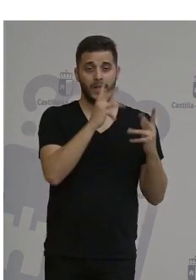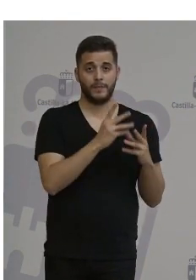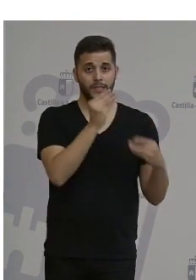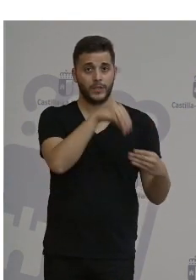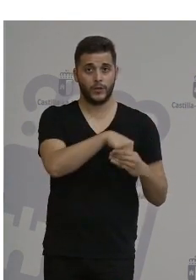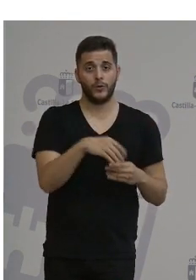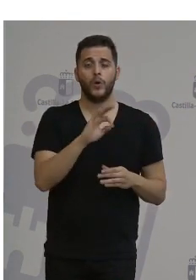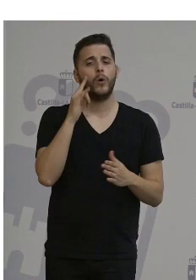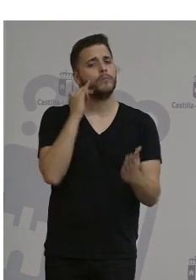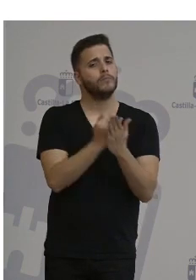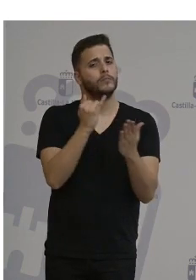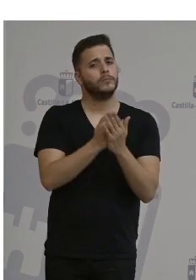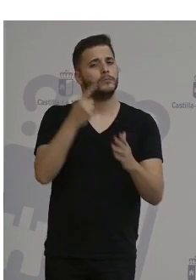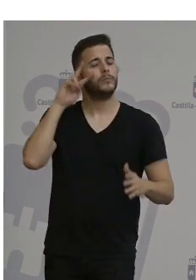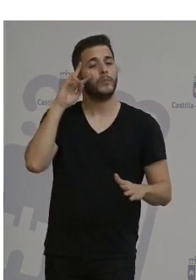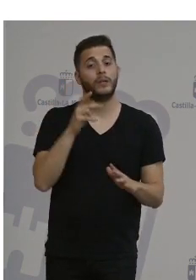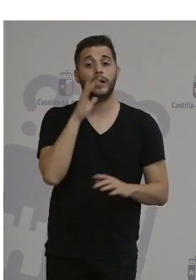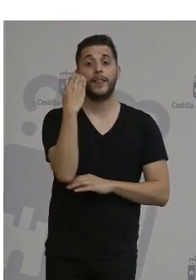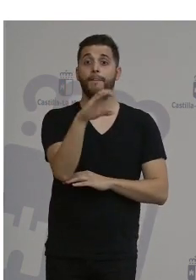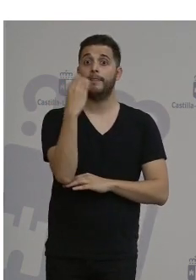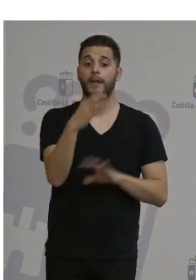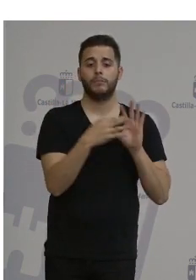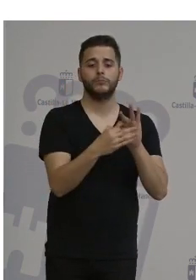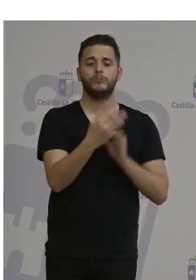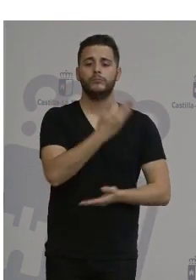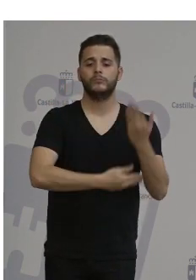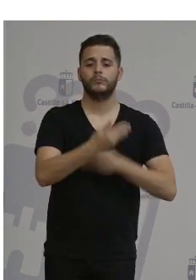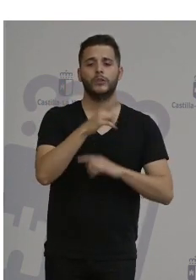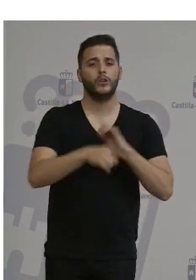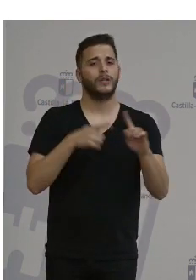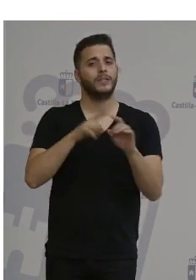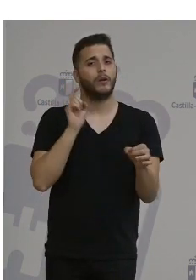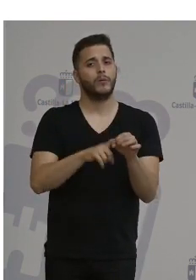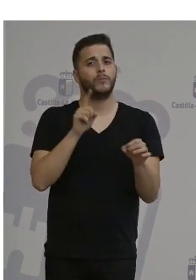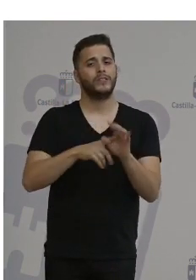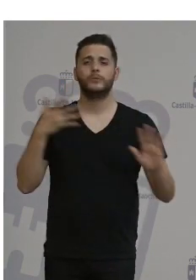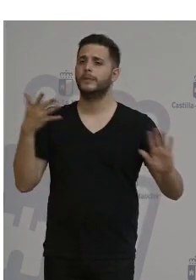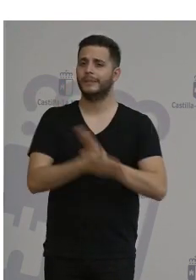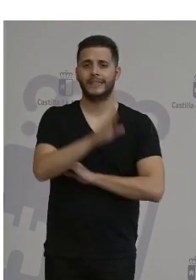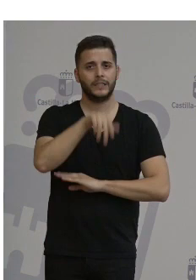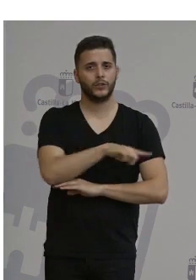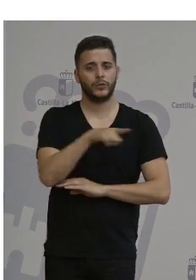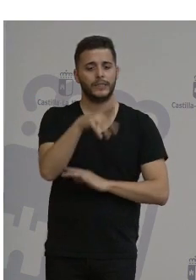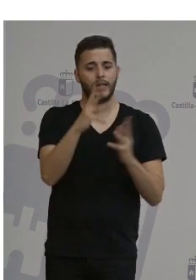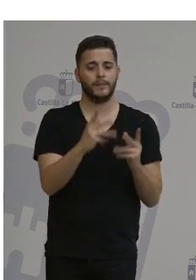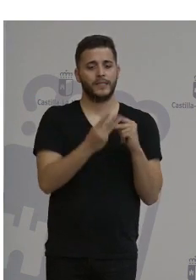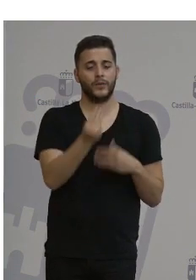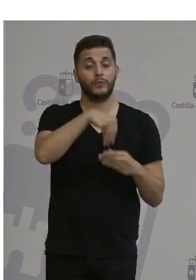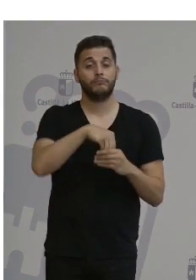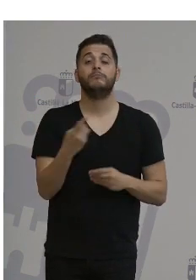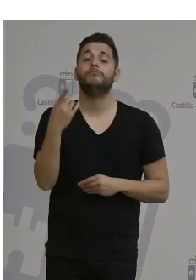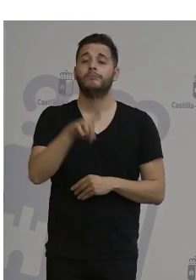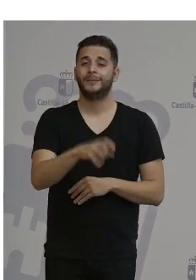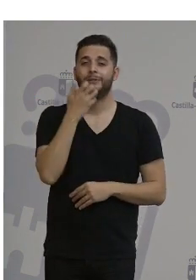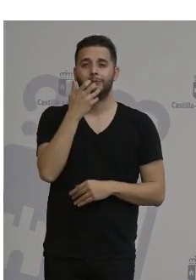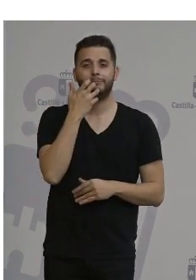programas experimentales pactados con CERMI para el acceso a puestos no permanentes en la Administración y también con el ejemplo